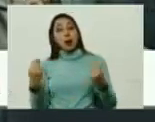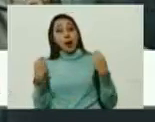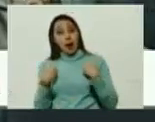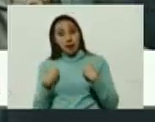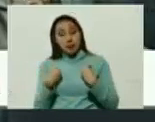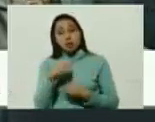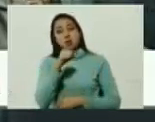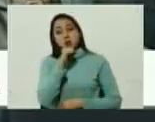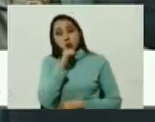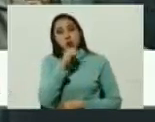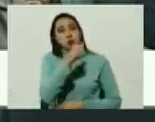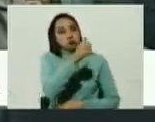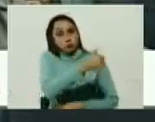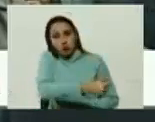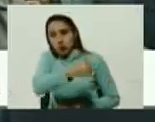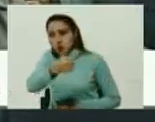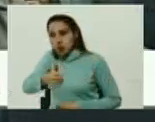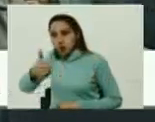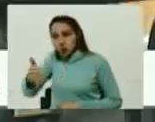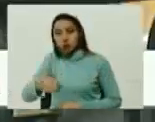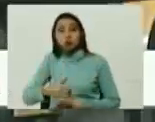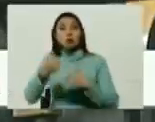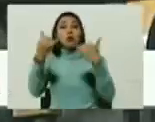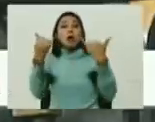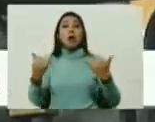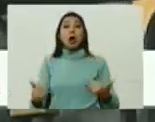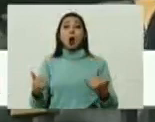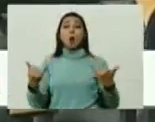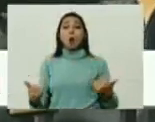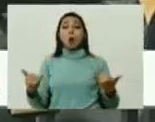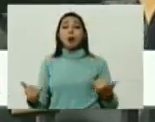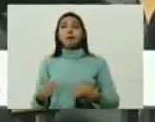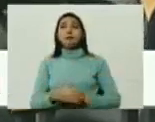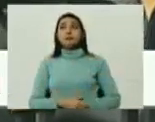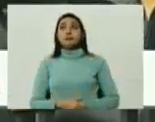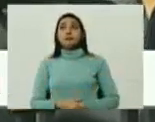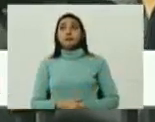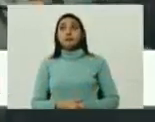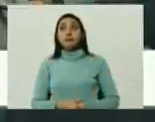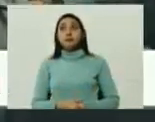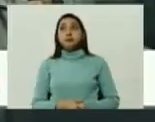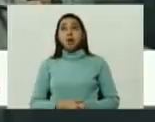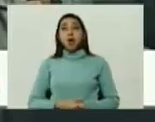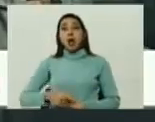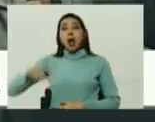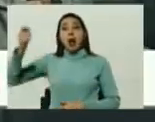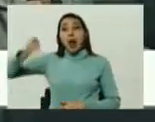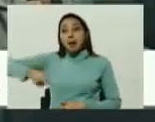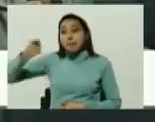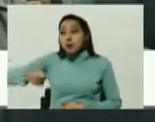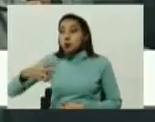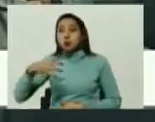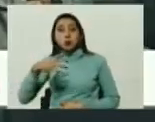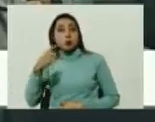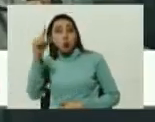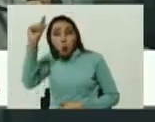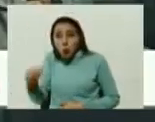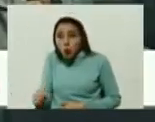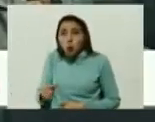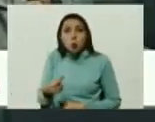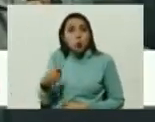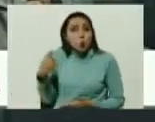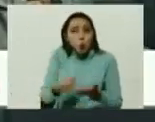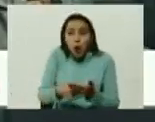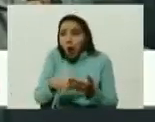nuestros adultos mayores quienes hoy en día ni siquiera sus pensiones pueden hacer un mercado por